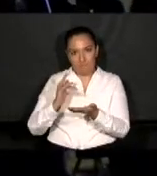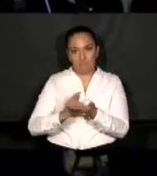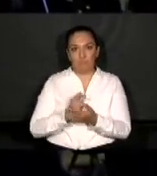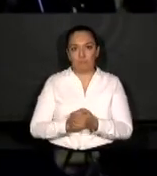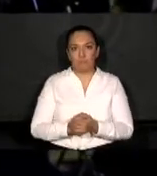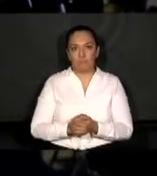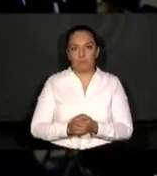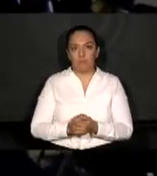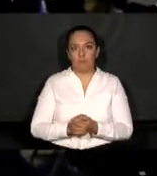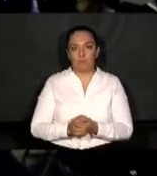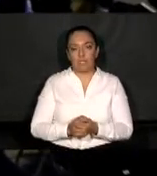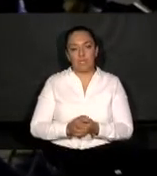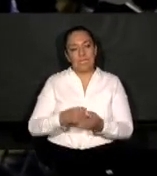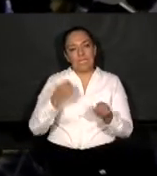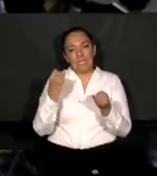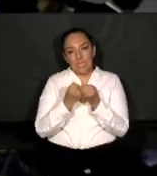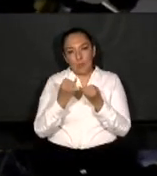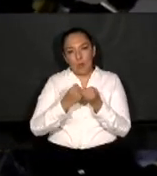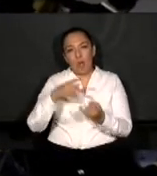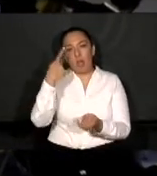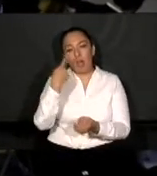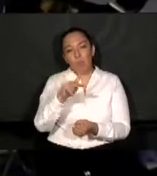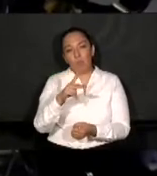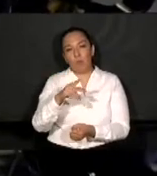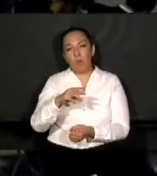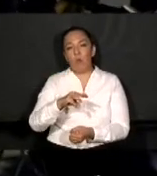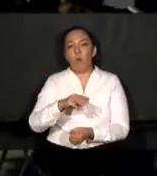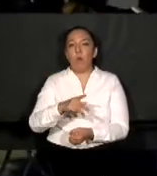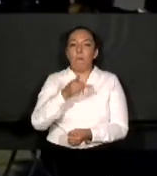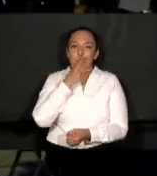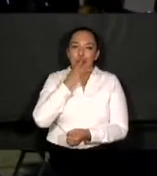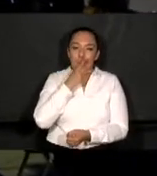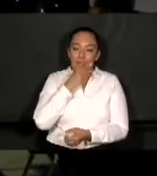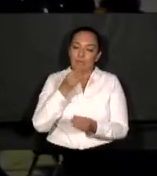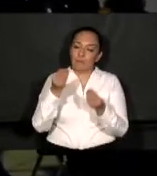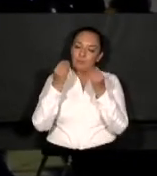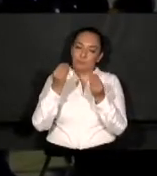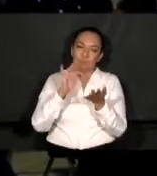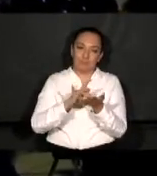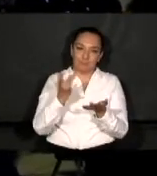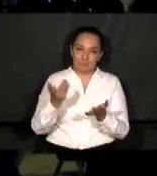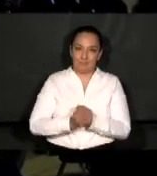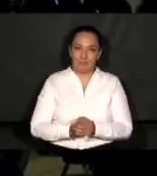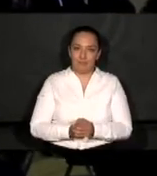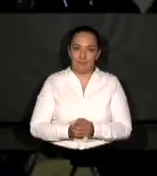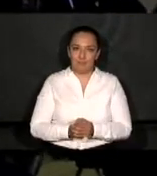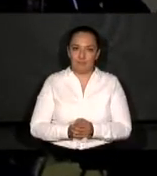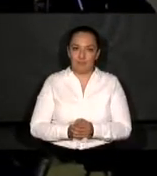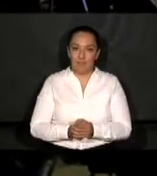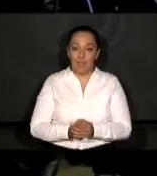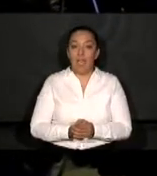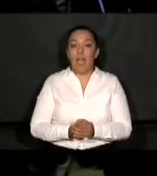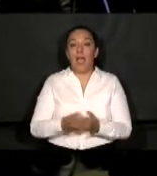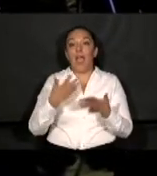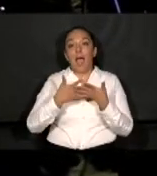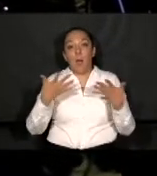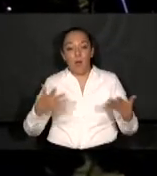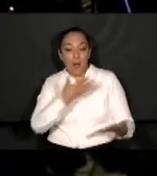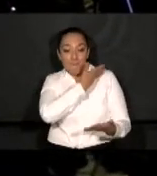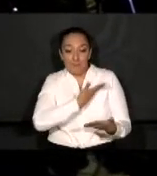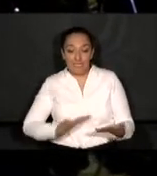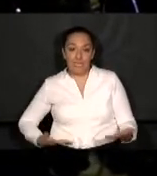tu señor padre, don Arnoldo Cavada, muchas gracias. Y al alcalde electo, a Cruz Pérez